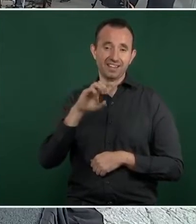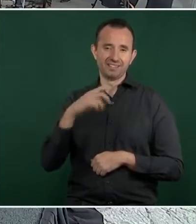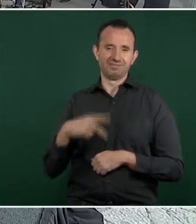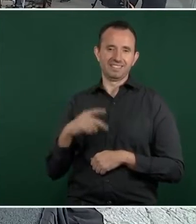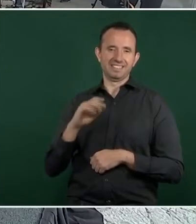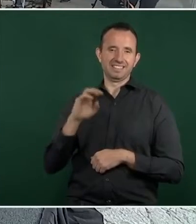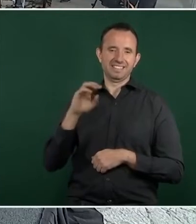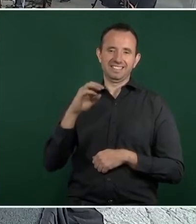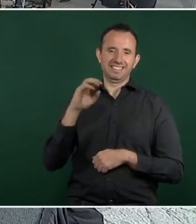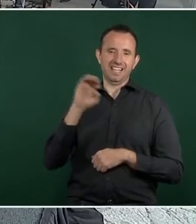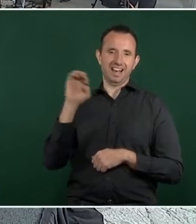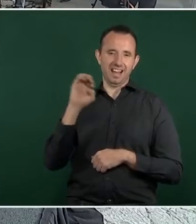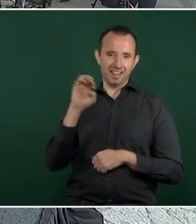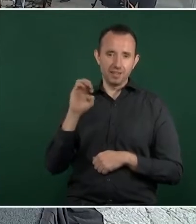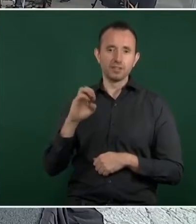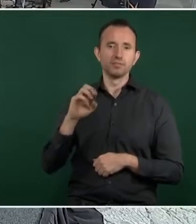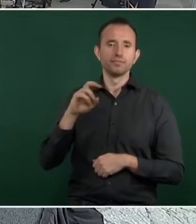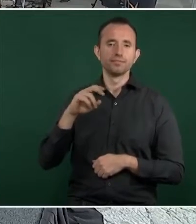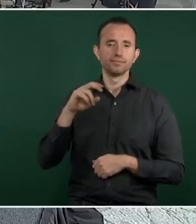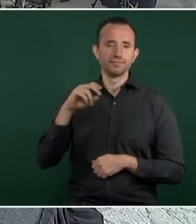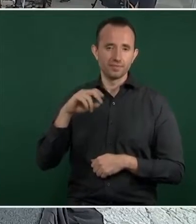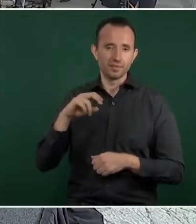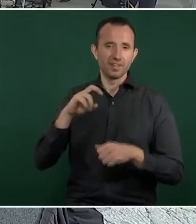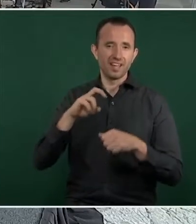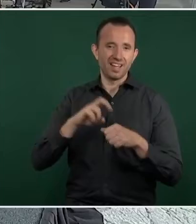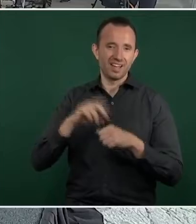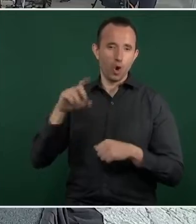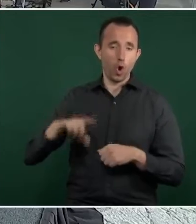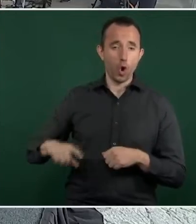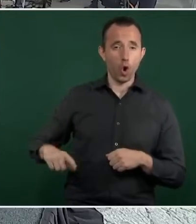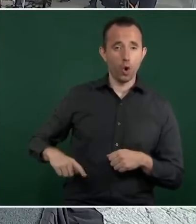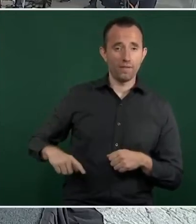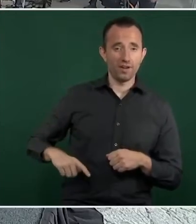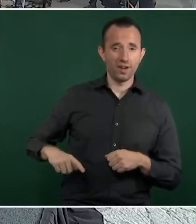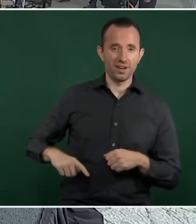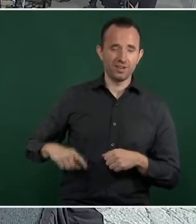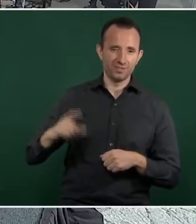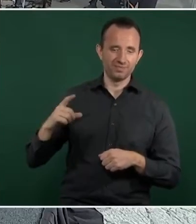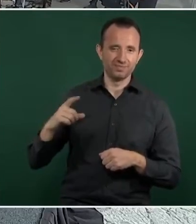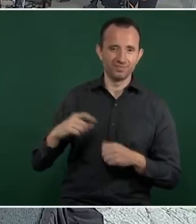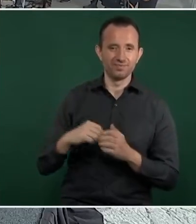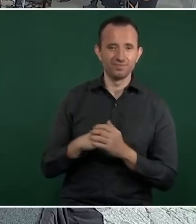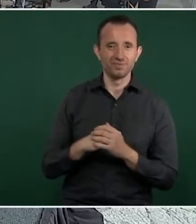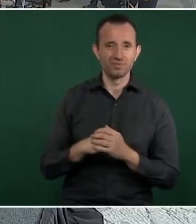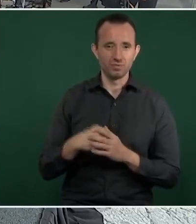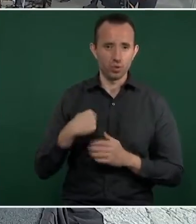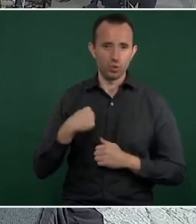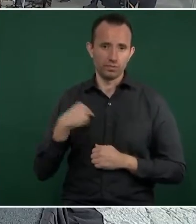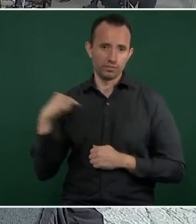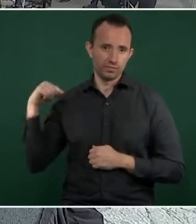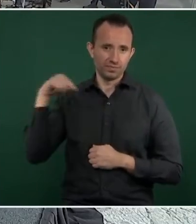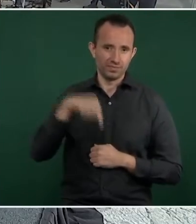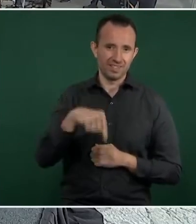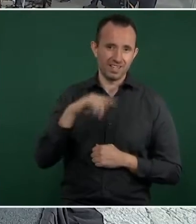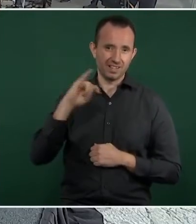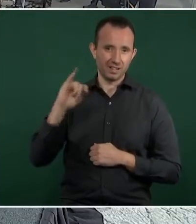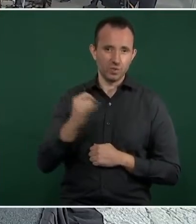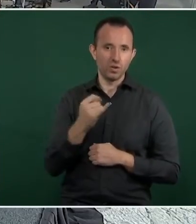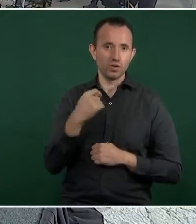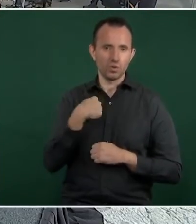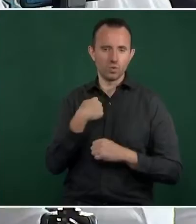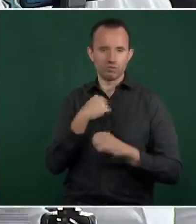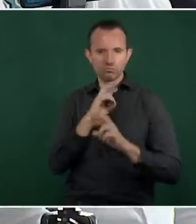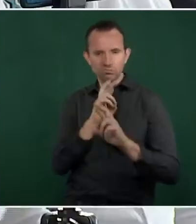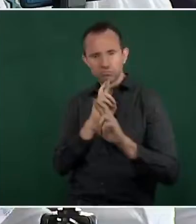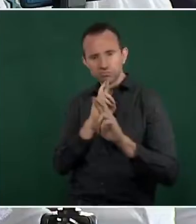pasado viernes ahí en Palacio me dijo, aquí en Tijuana te voy a dar contestación en esa presentación con